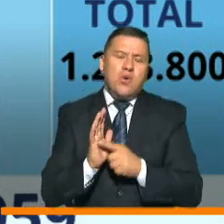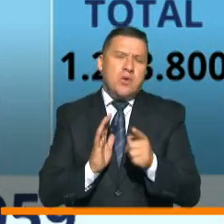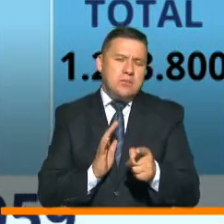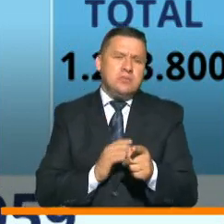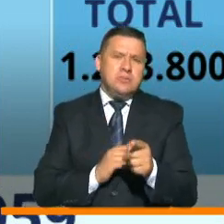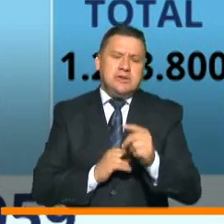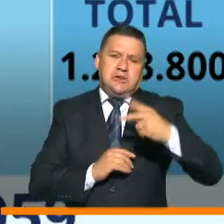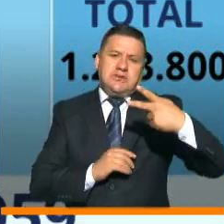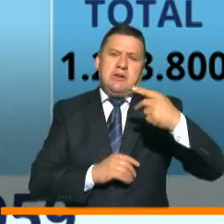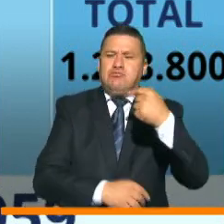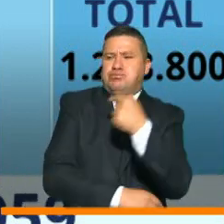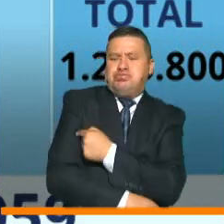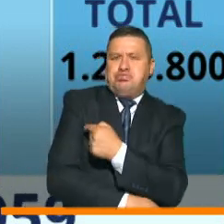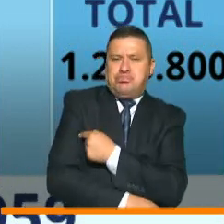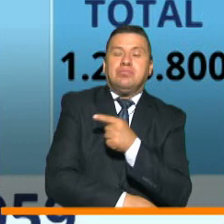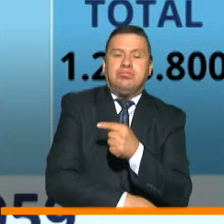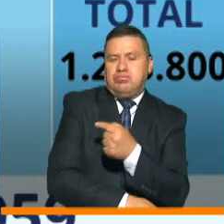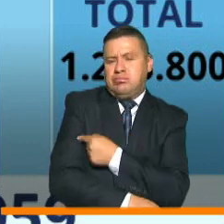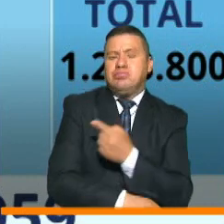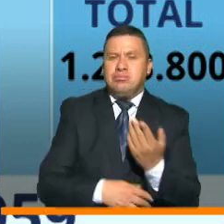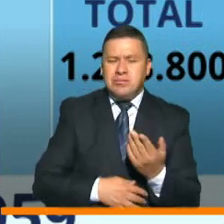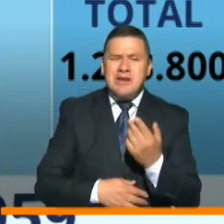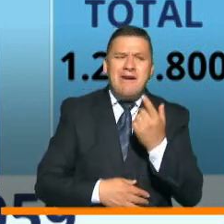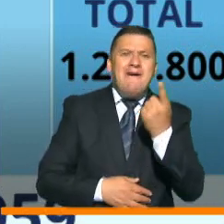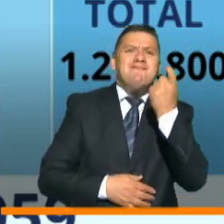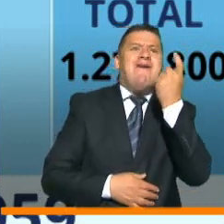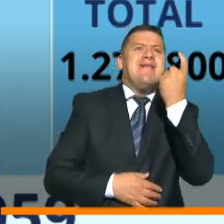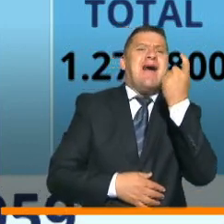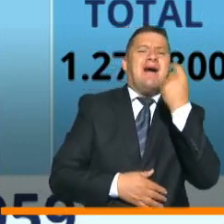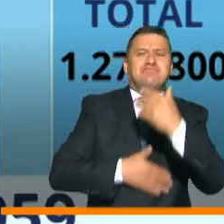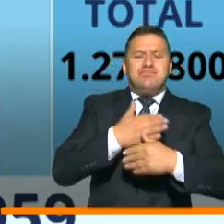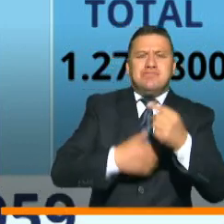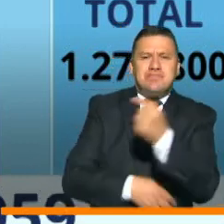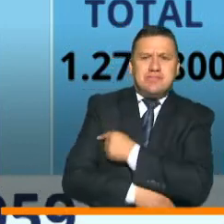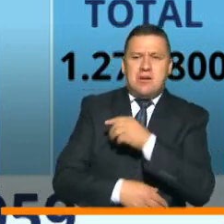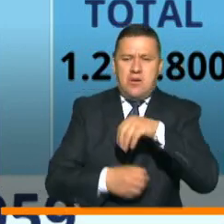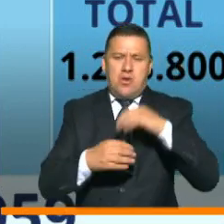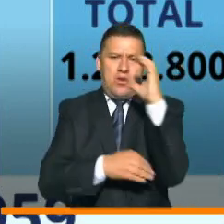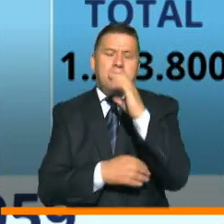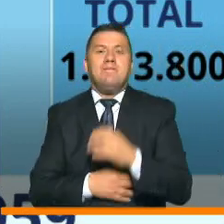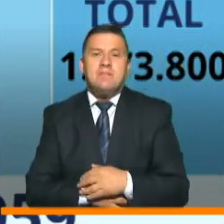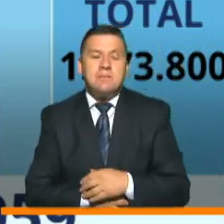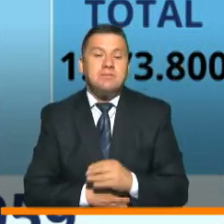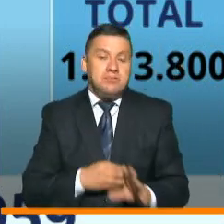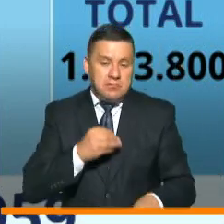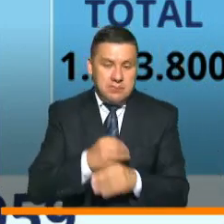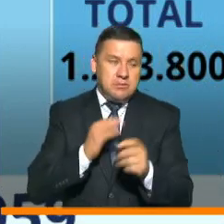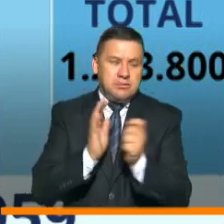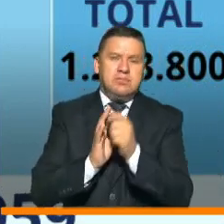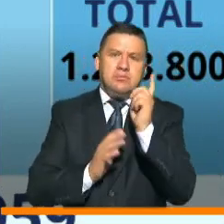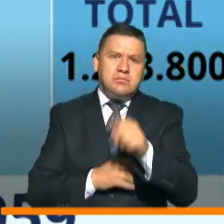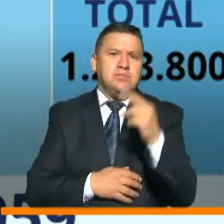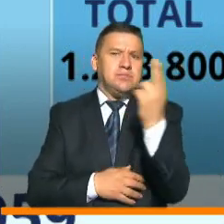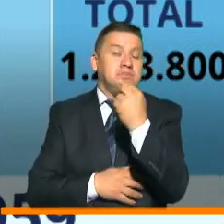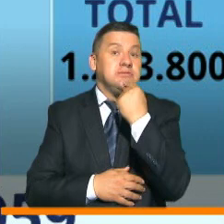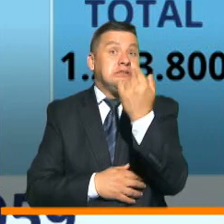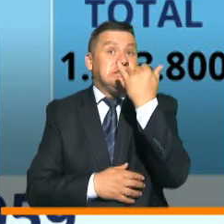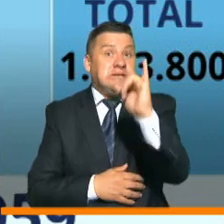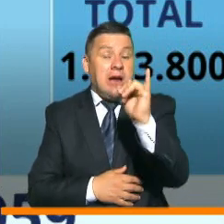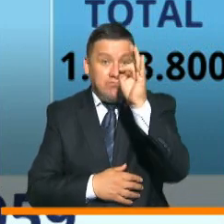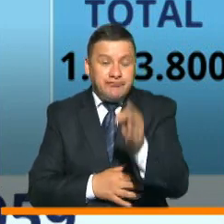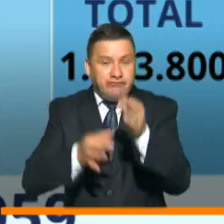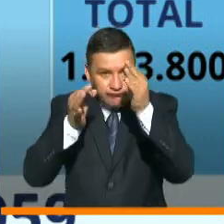las segundas dosis que estaban pendientes y en proceso de llegada al país. De igual manera, también ratificar que ya